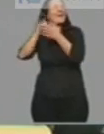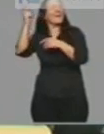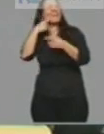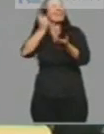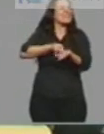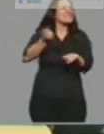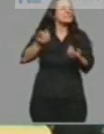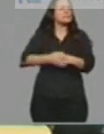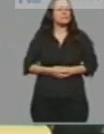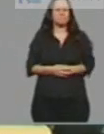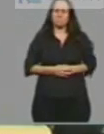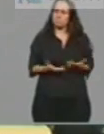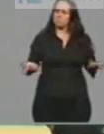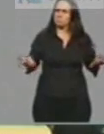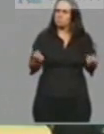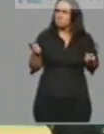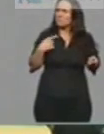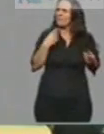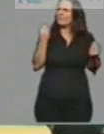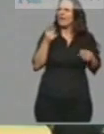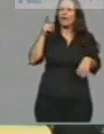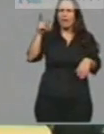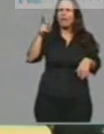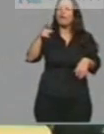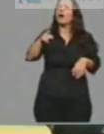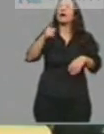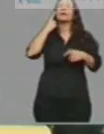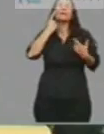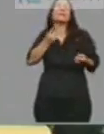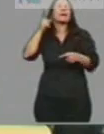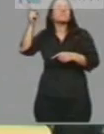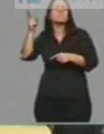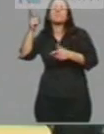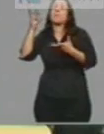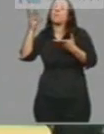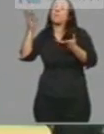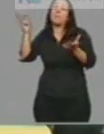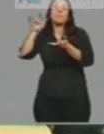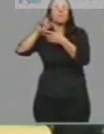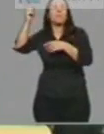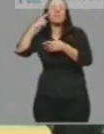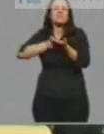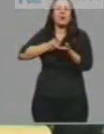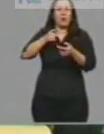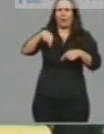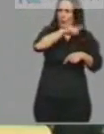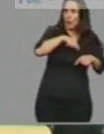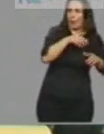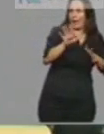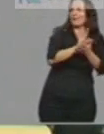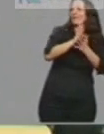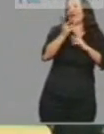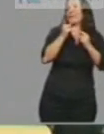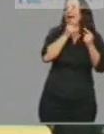cortoplacistas, porque el fallo, dicen, bueno, en realidad es un fallo que recién podrá tener efectos porque va a ser apelado y tendrá que decidir la